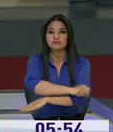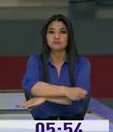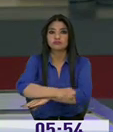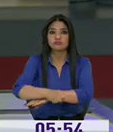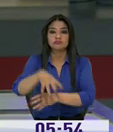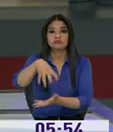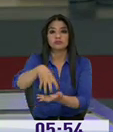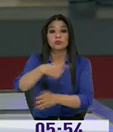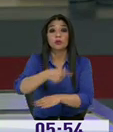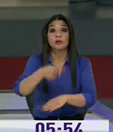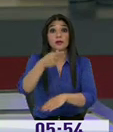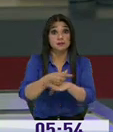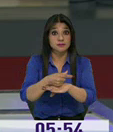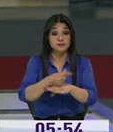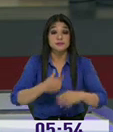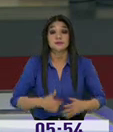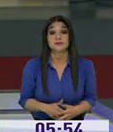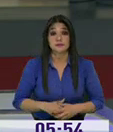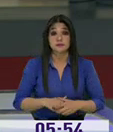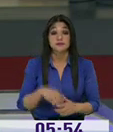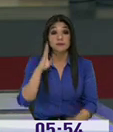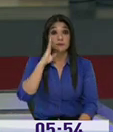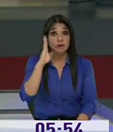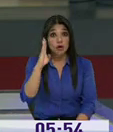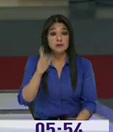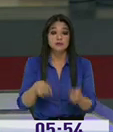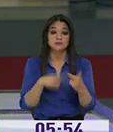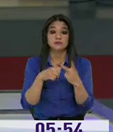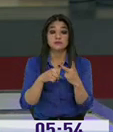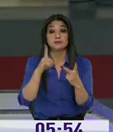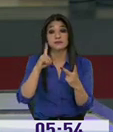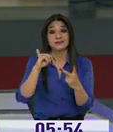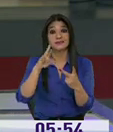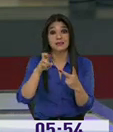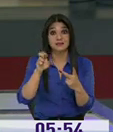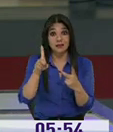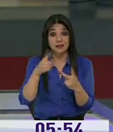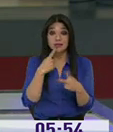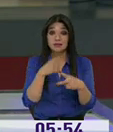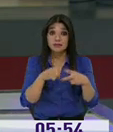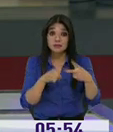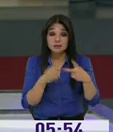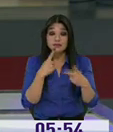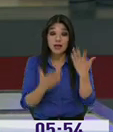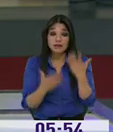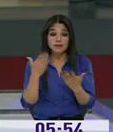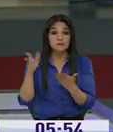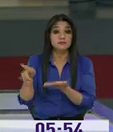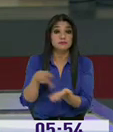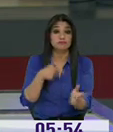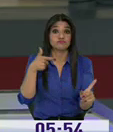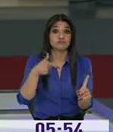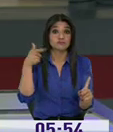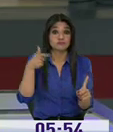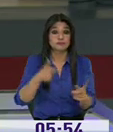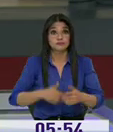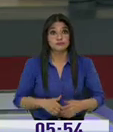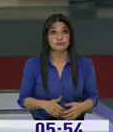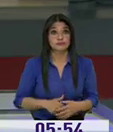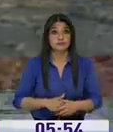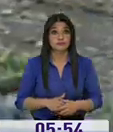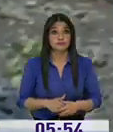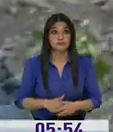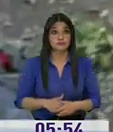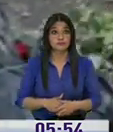la provincia del Guayas. La policía, con el Adina Suet, presumen que se trataría de un caso de sicariato. Le contamos.